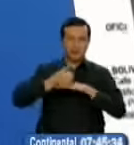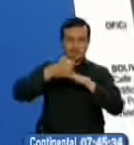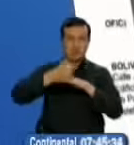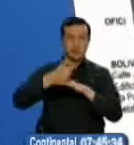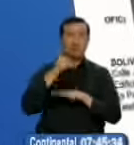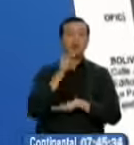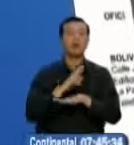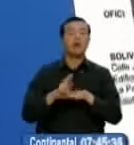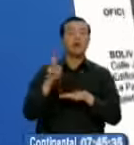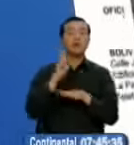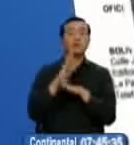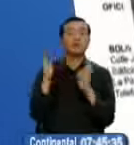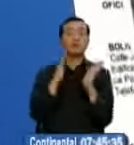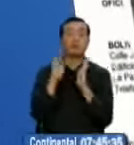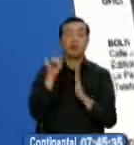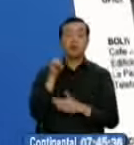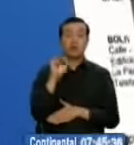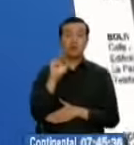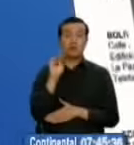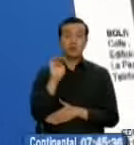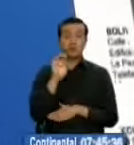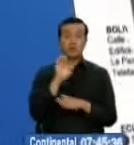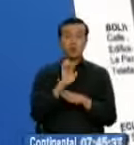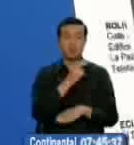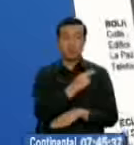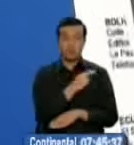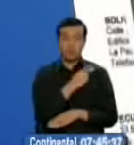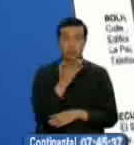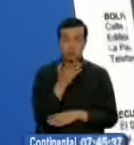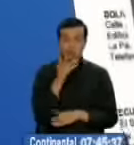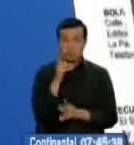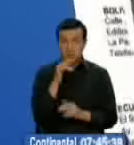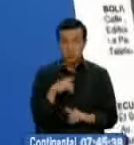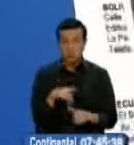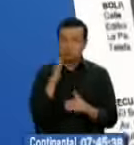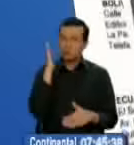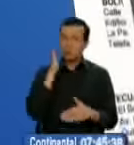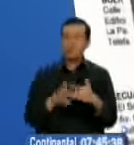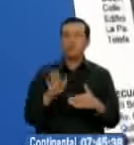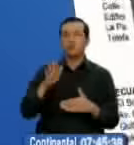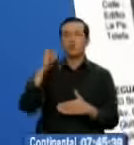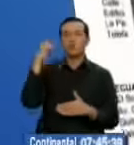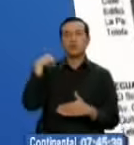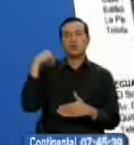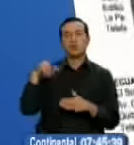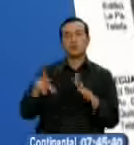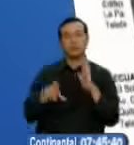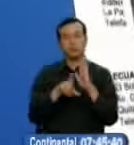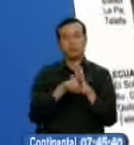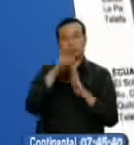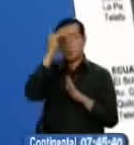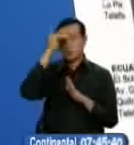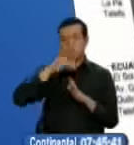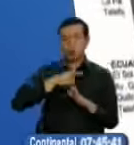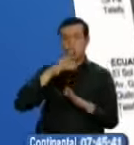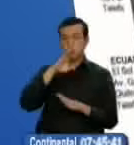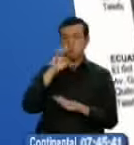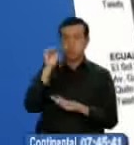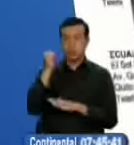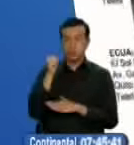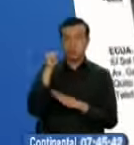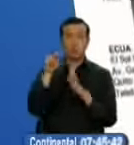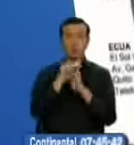legalidad como rector encargado de la sede Ecuador de la Universidad Andina Simón Bolívar, pues su encargo, de acuerdo a las resoluciones del CES y